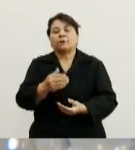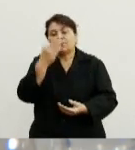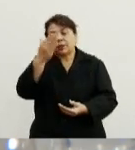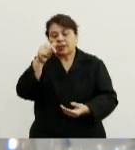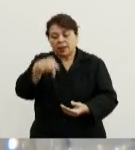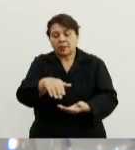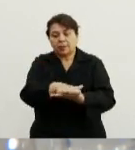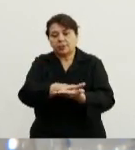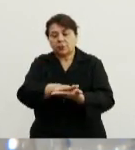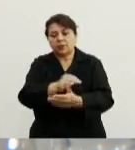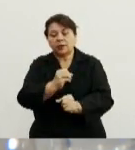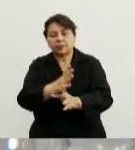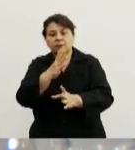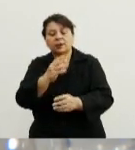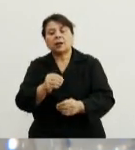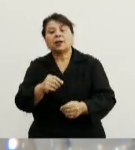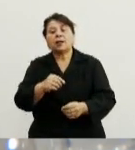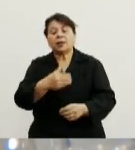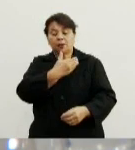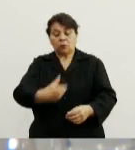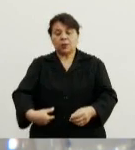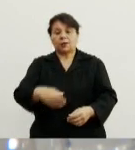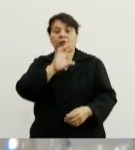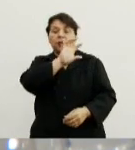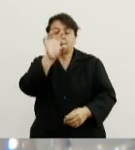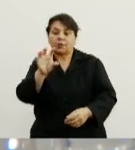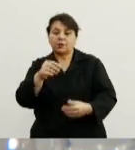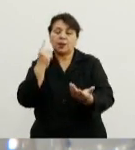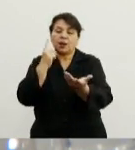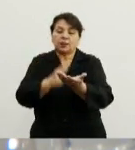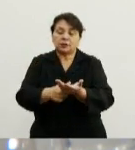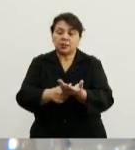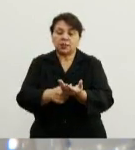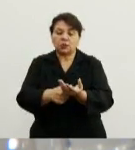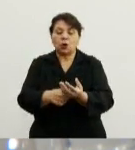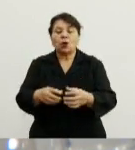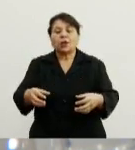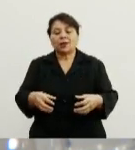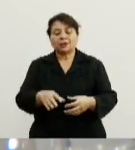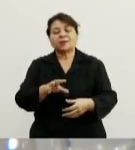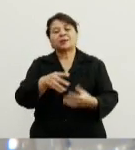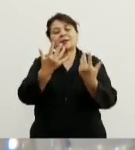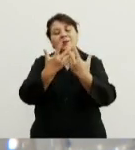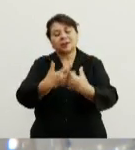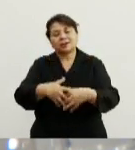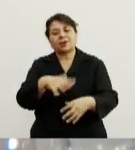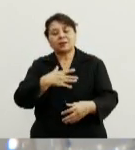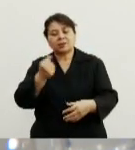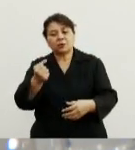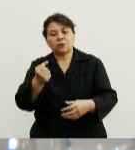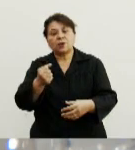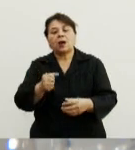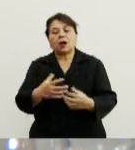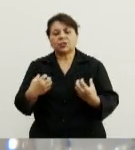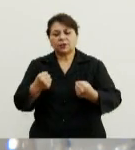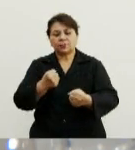vivir la provincia el gobierno provincial ha dispuesto fortalecer el sistema sanitario con la ampliación de 1.000 camas